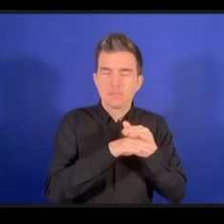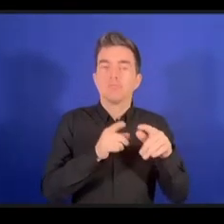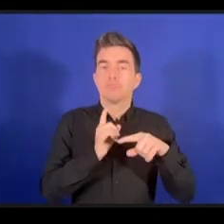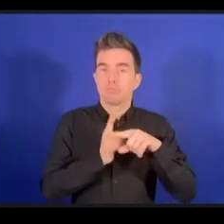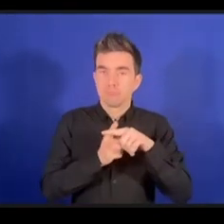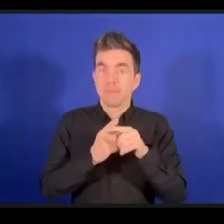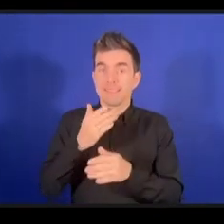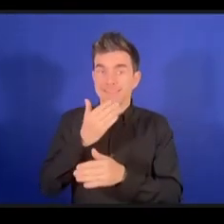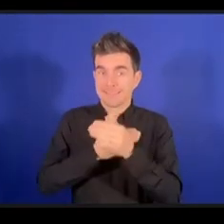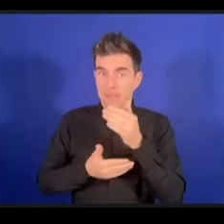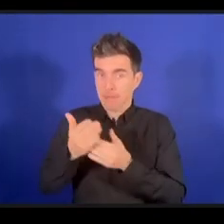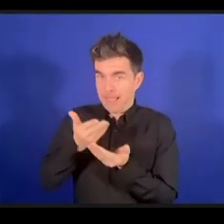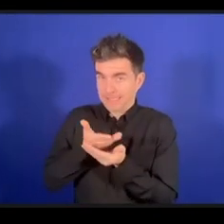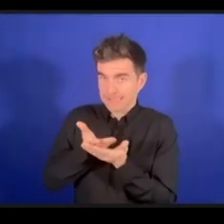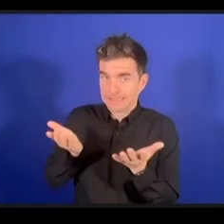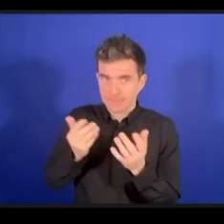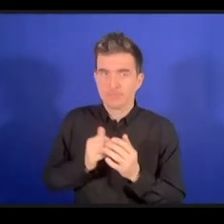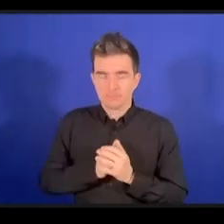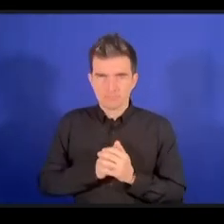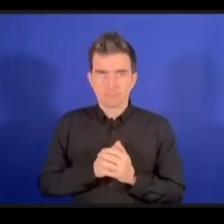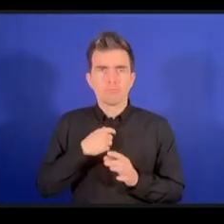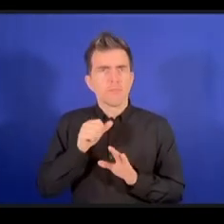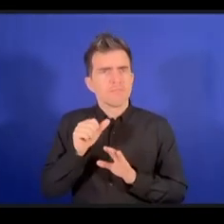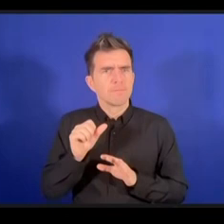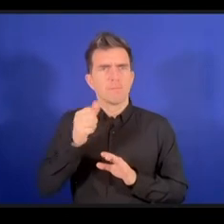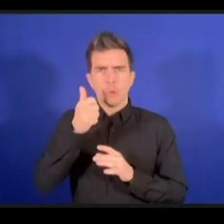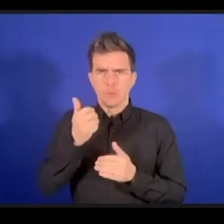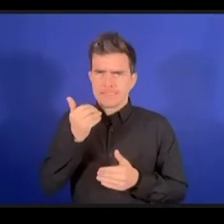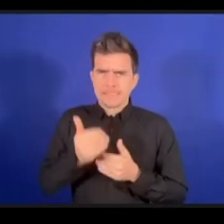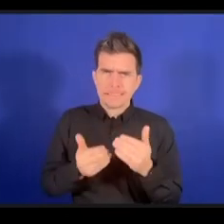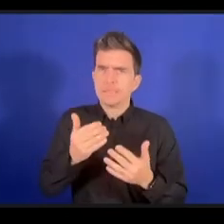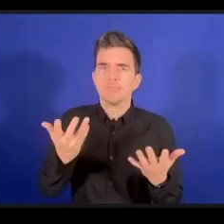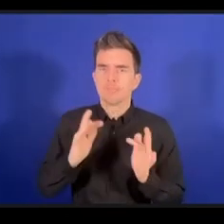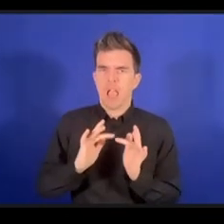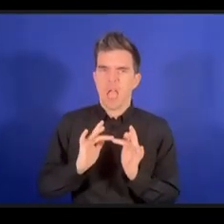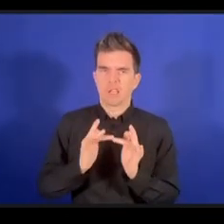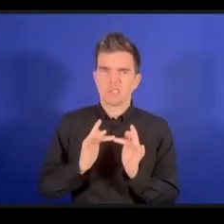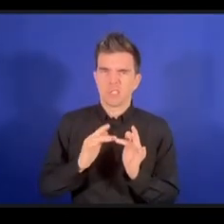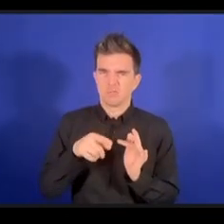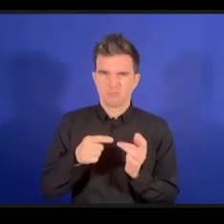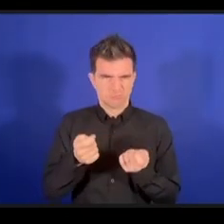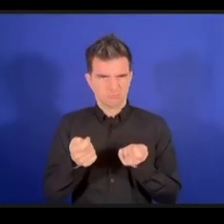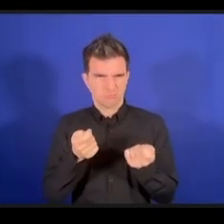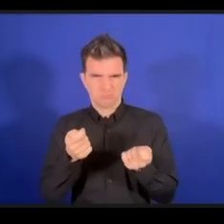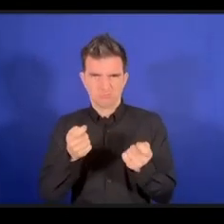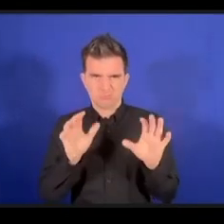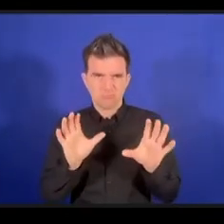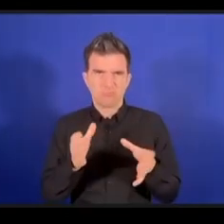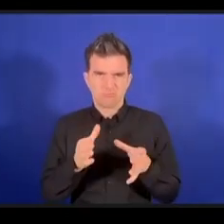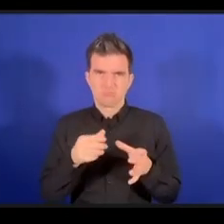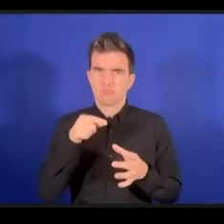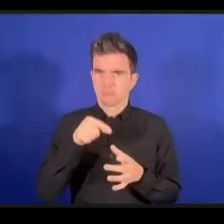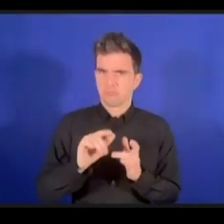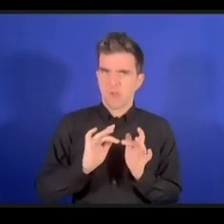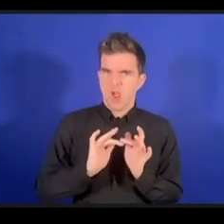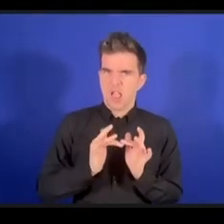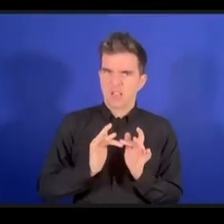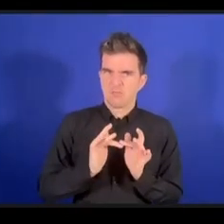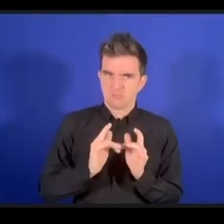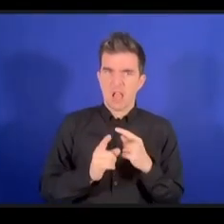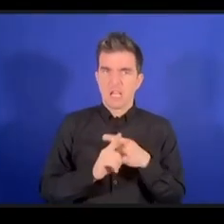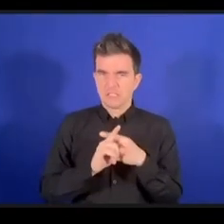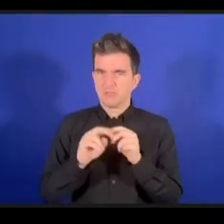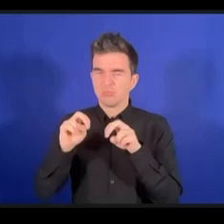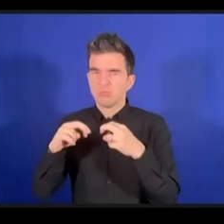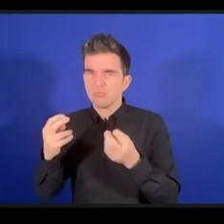de internet que sean sus espacios físicos y en línea accesibles y pretendemos dar